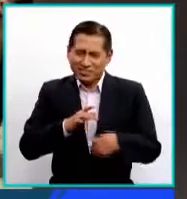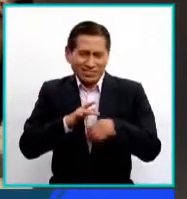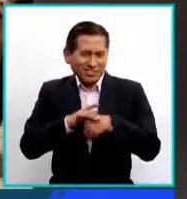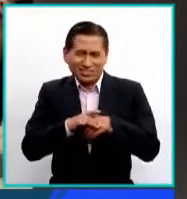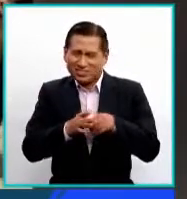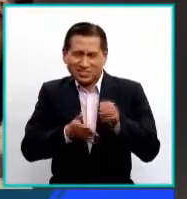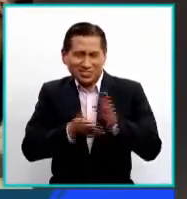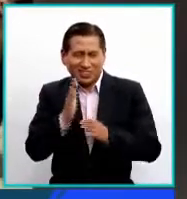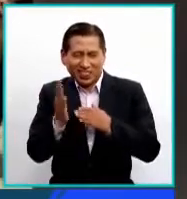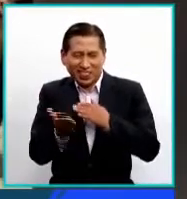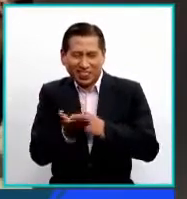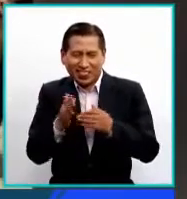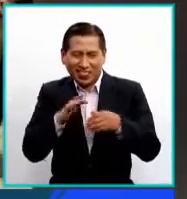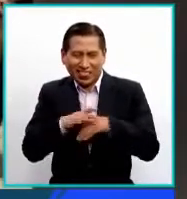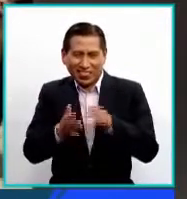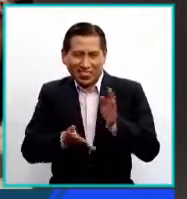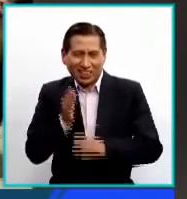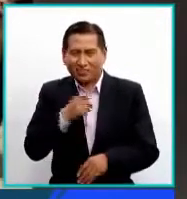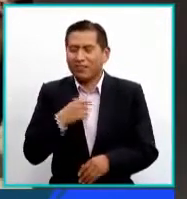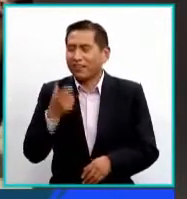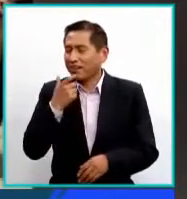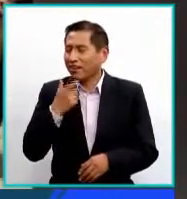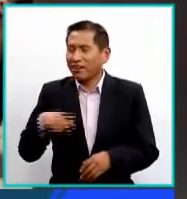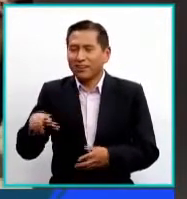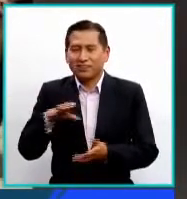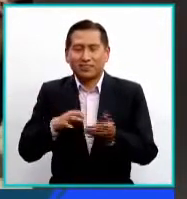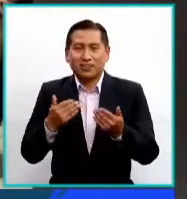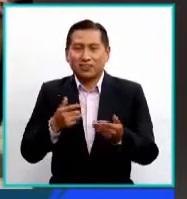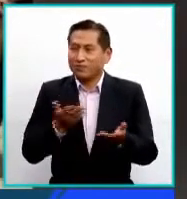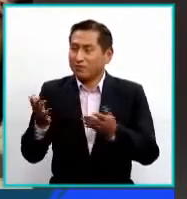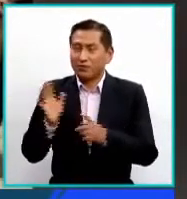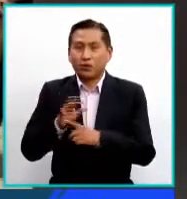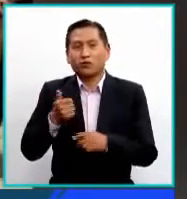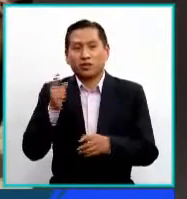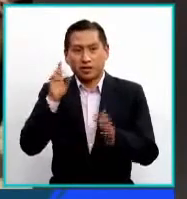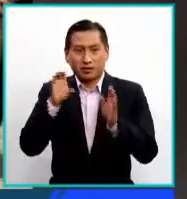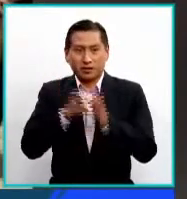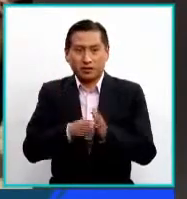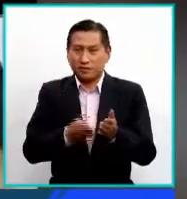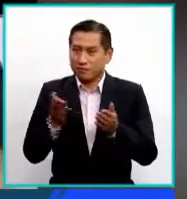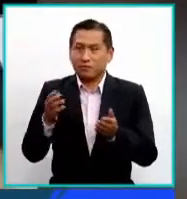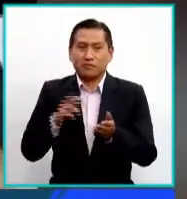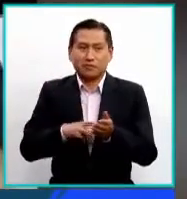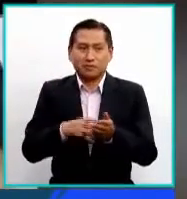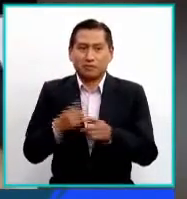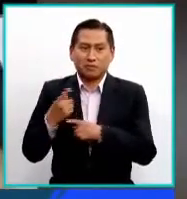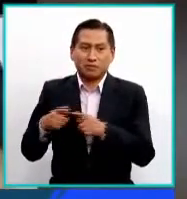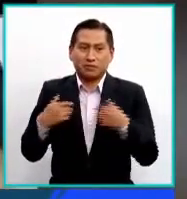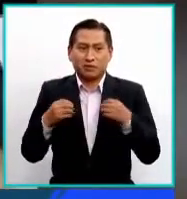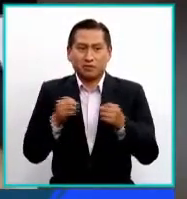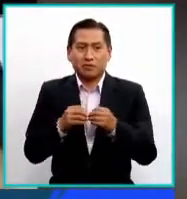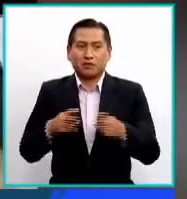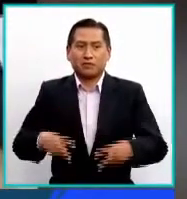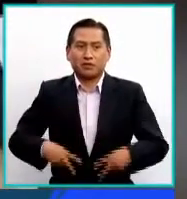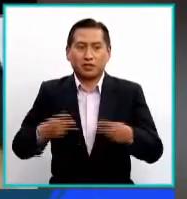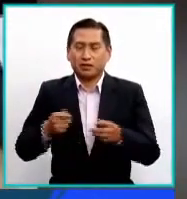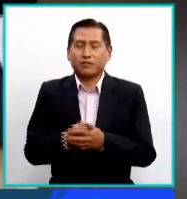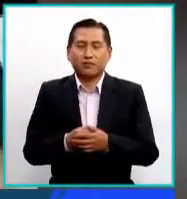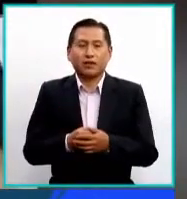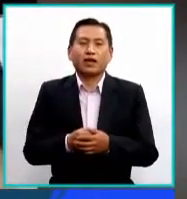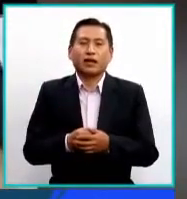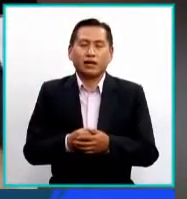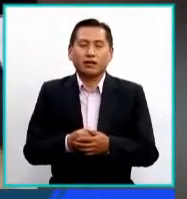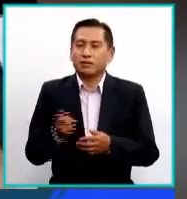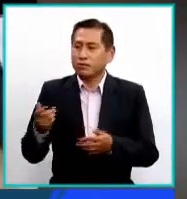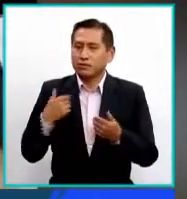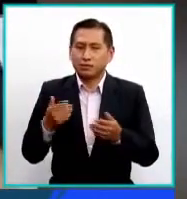Ok, ok. Vamos a continuar con la próxima imagen. Miren qué lindo cómo se van relacionando no solo la vida de Carla, sino las experiencias. Ay, bueno, acá